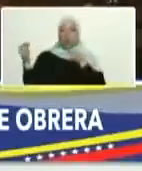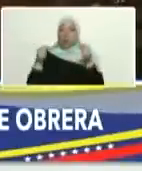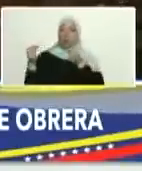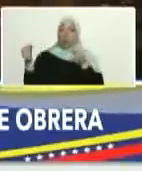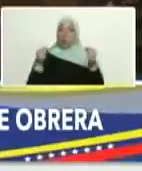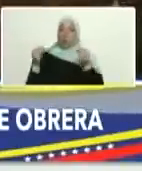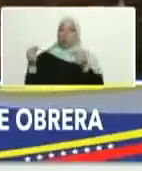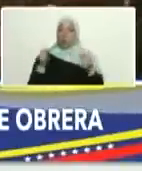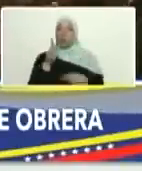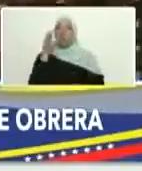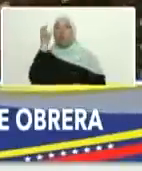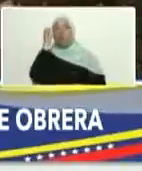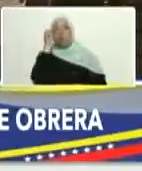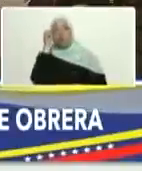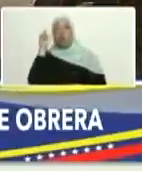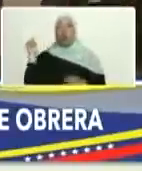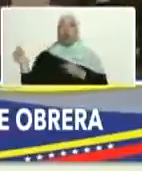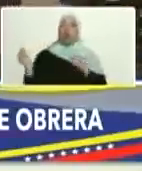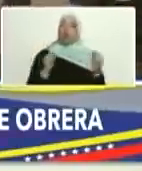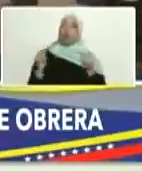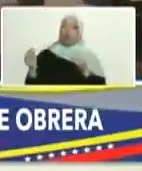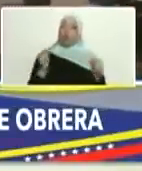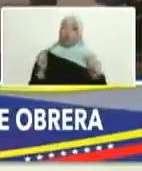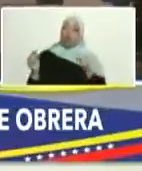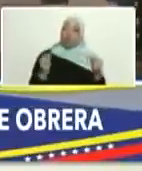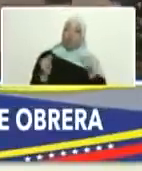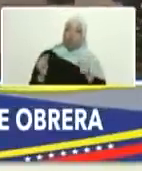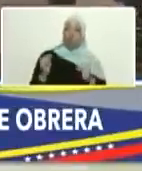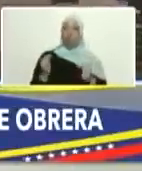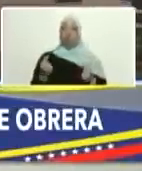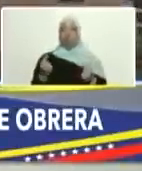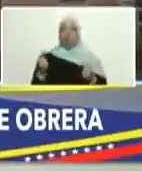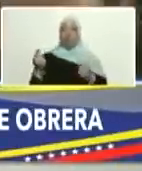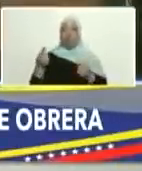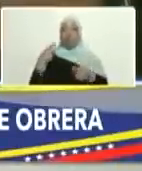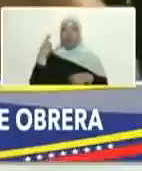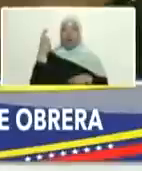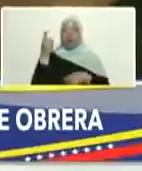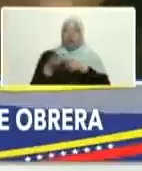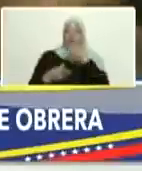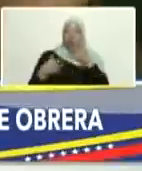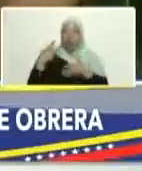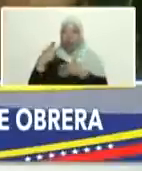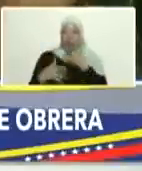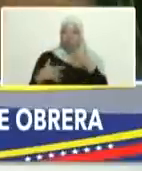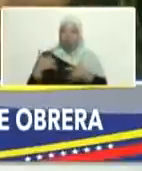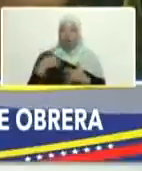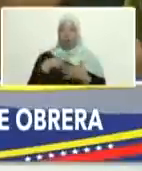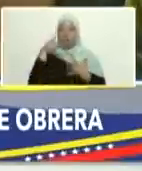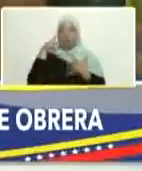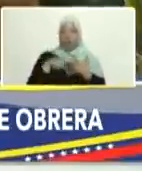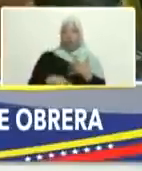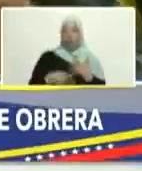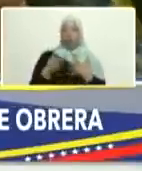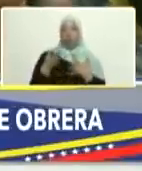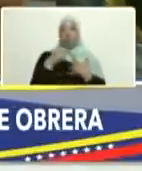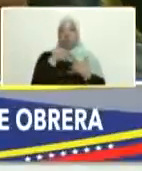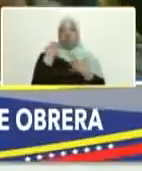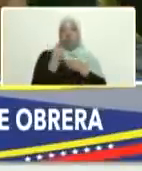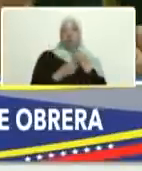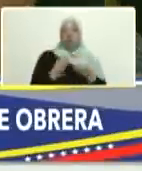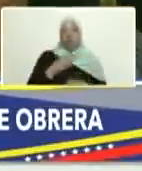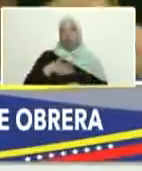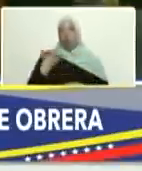Guayana. A debatir, a decidir, a activar. ¿Ah? ¿Aprobado? Bueno, les doy las gracias,